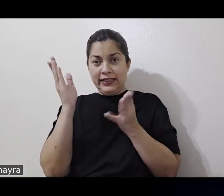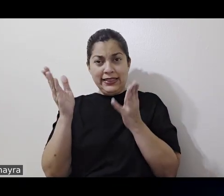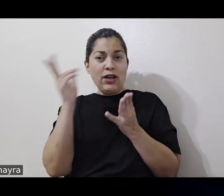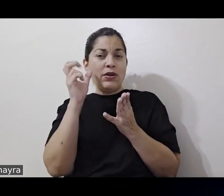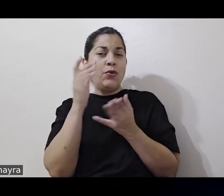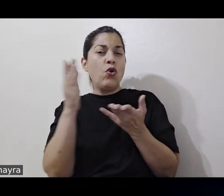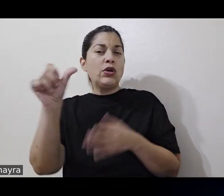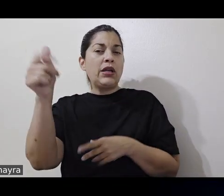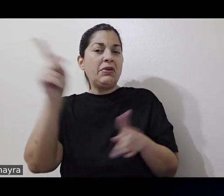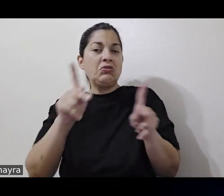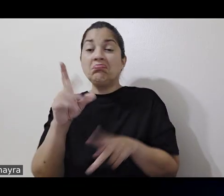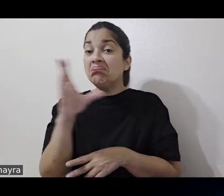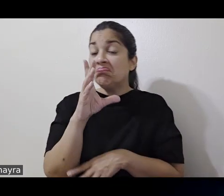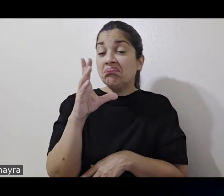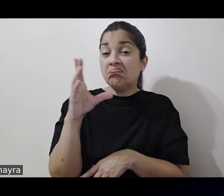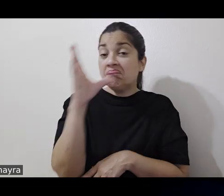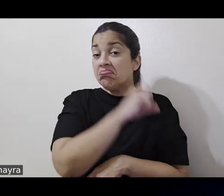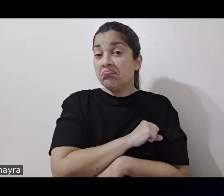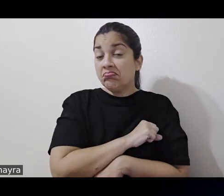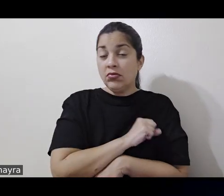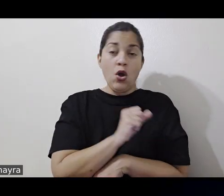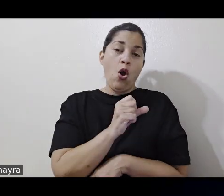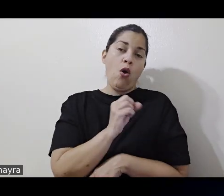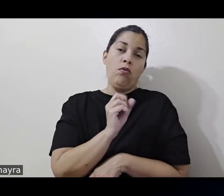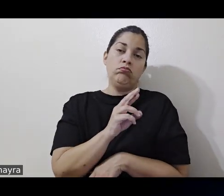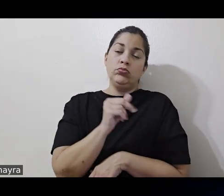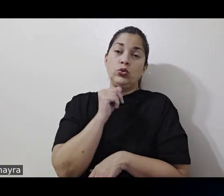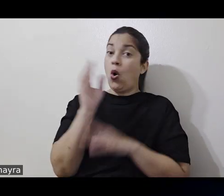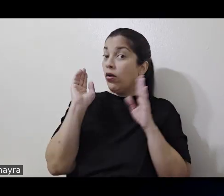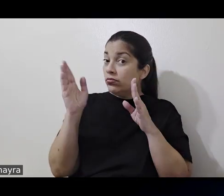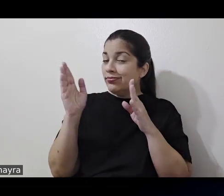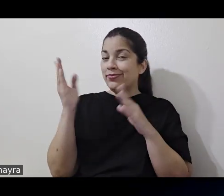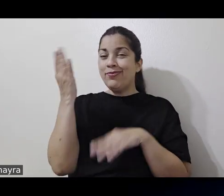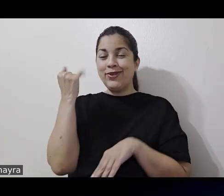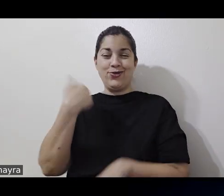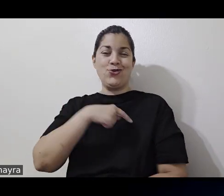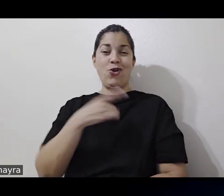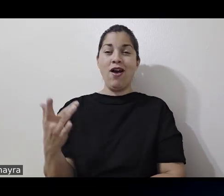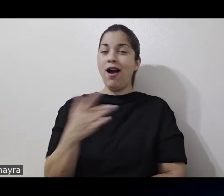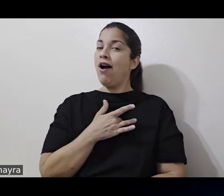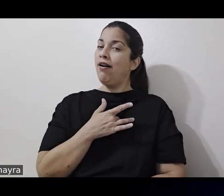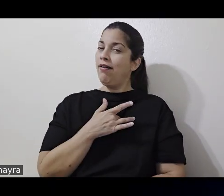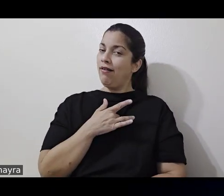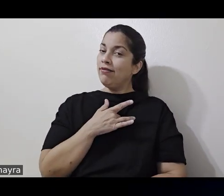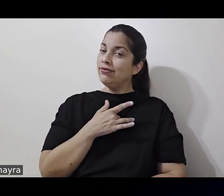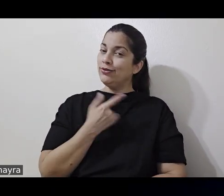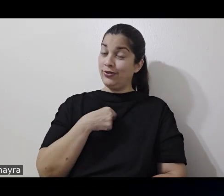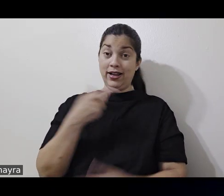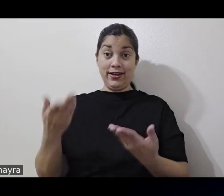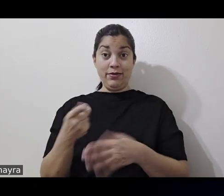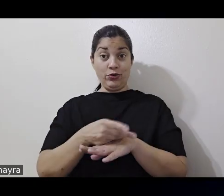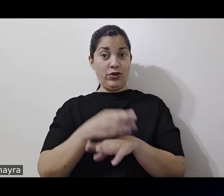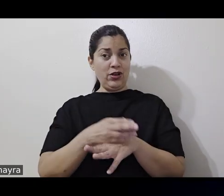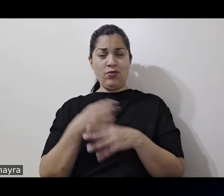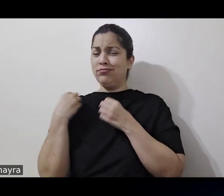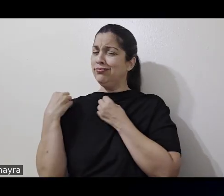escuchan o cosas que no le prestan atención porque tenemos una sensibilidad. Y aquí en Puerto Rico tenemos una mina de historias,